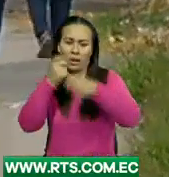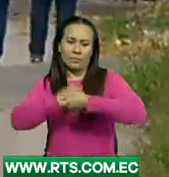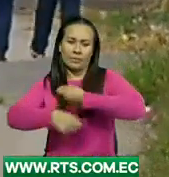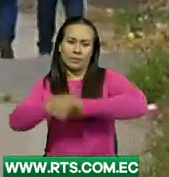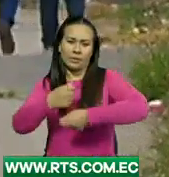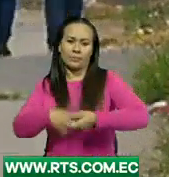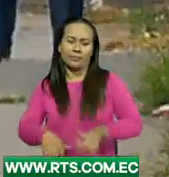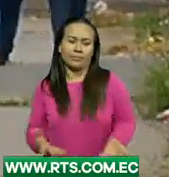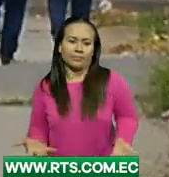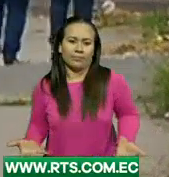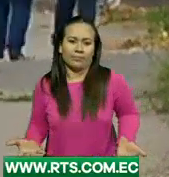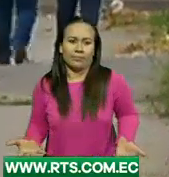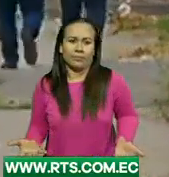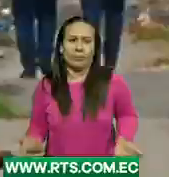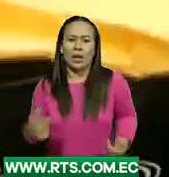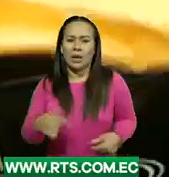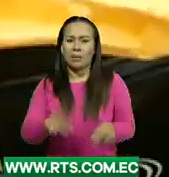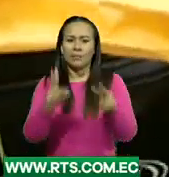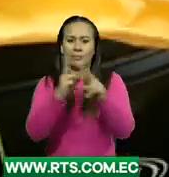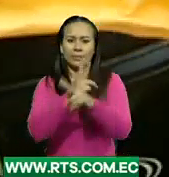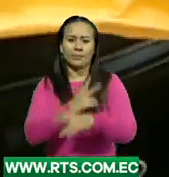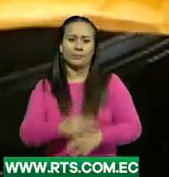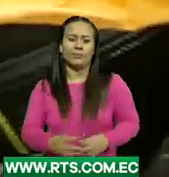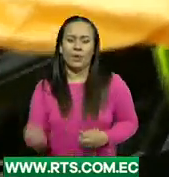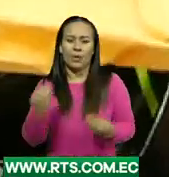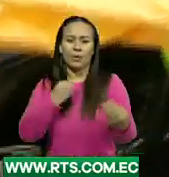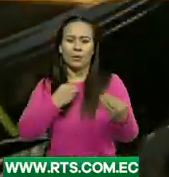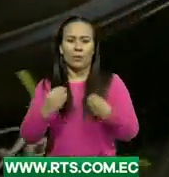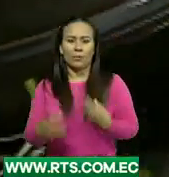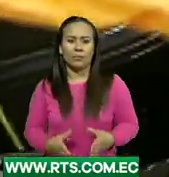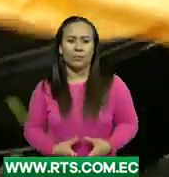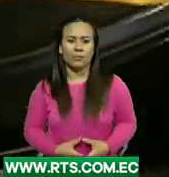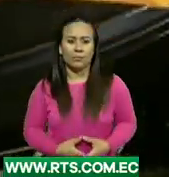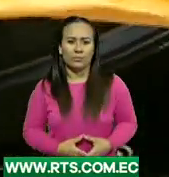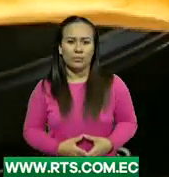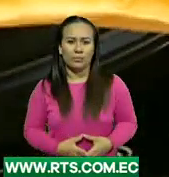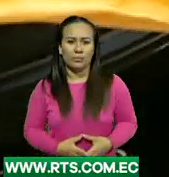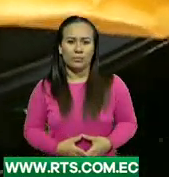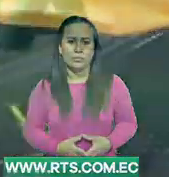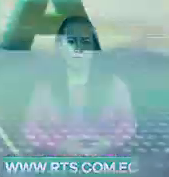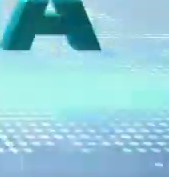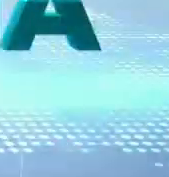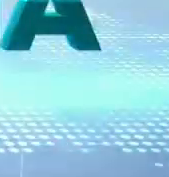están tanto fumando? Pues si ustedes vienen aquí, lo van a robar. Informó José Morales.